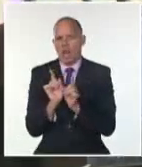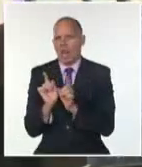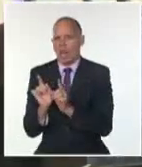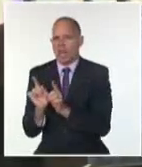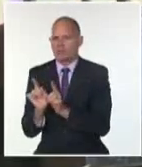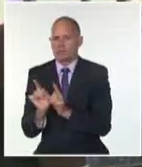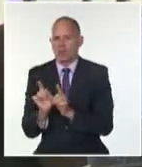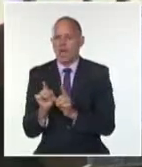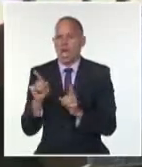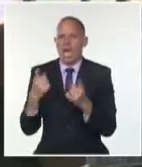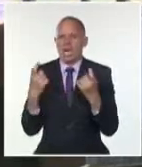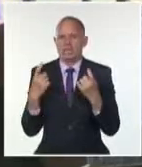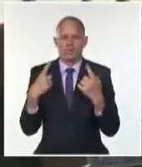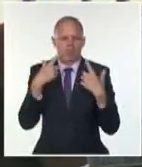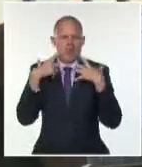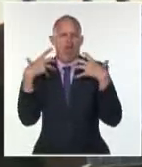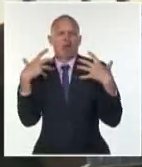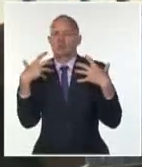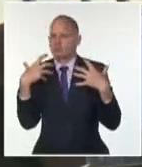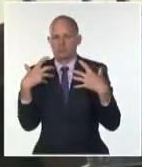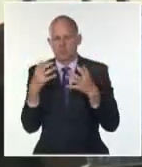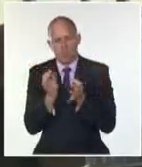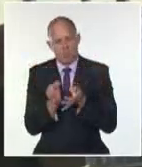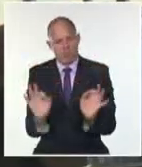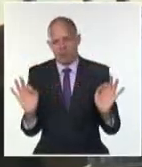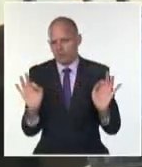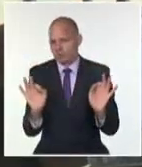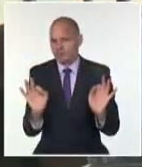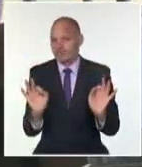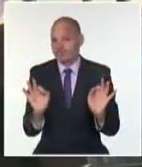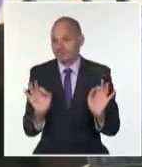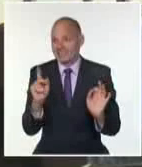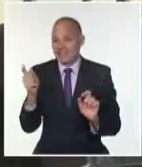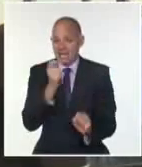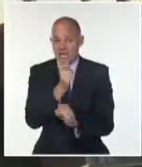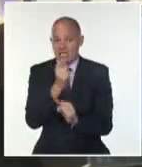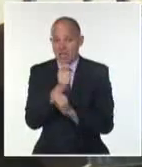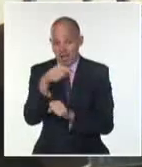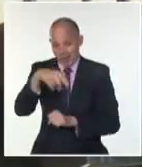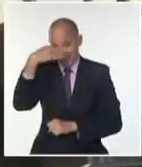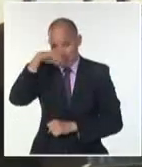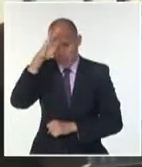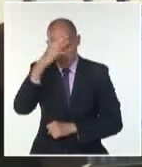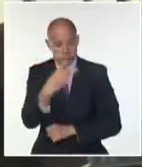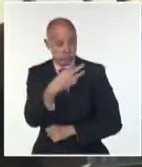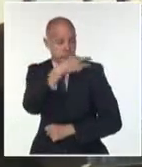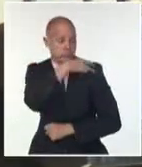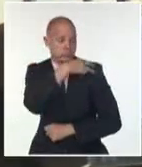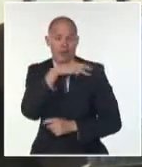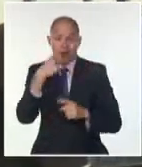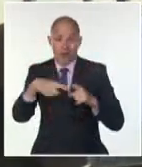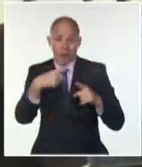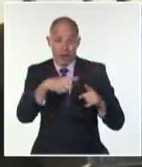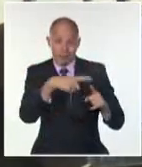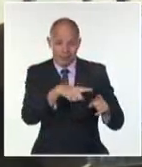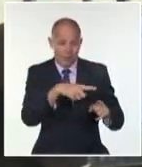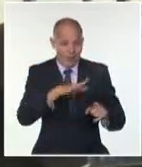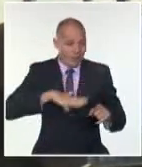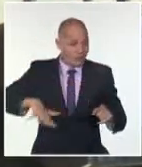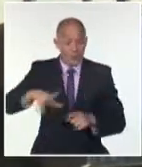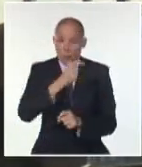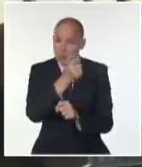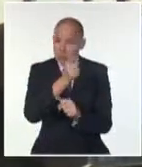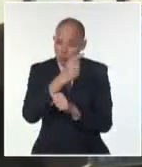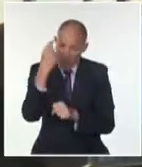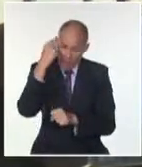sus necesidades personales. Fue el maestro de los generales, héroes de la patria y profetas de gran